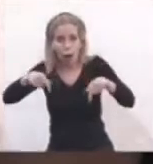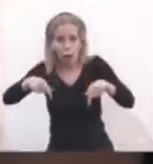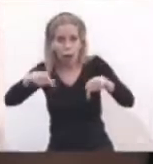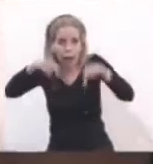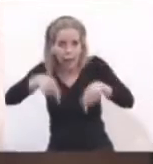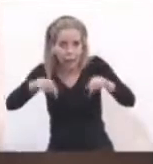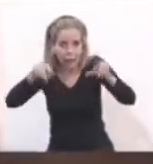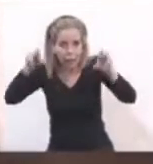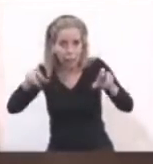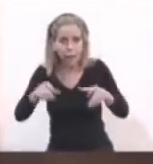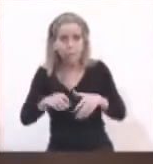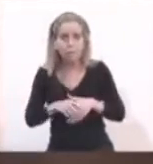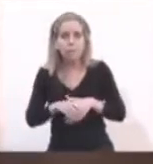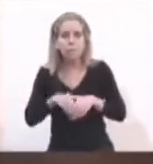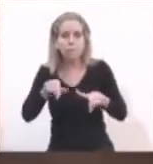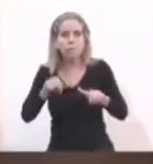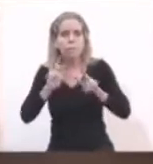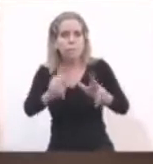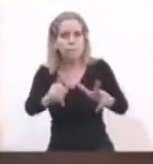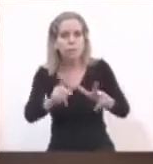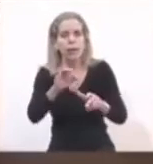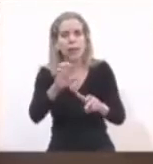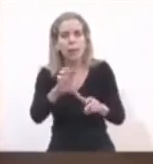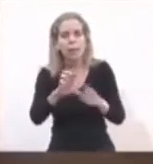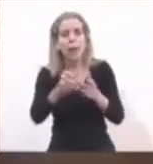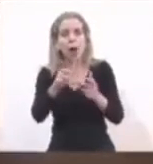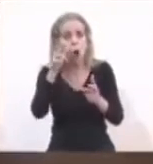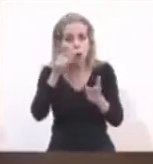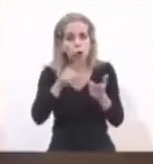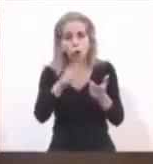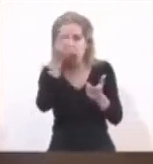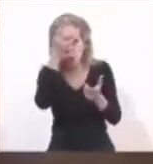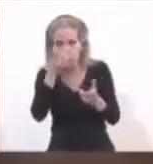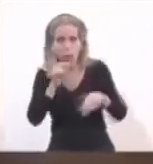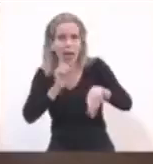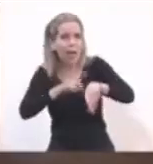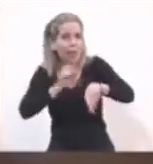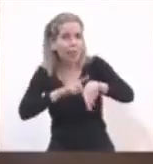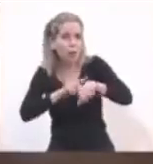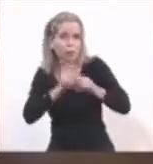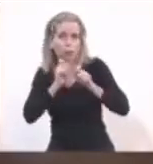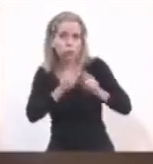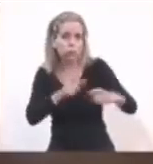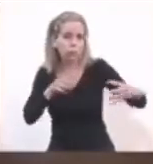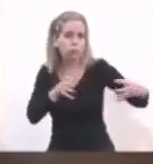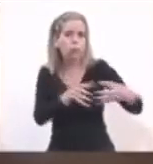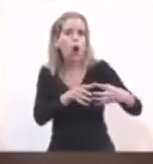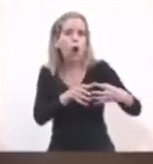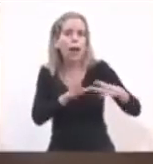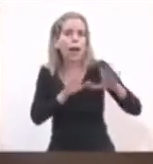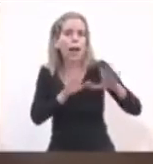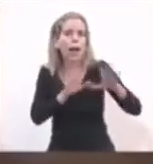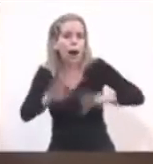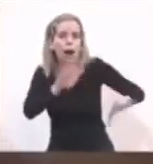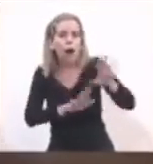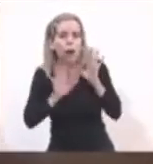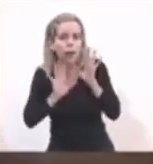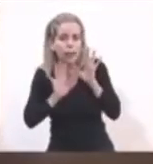en esto, dijimos en la DP8 y en la DP11 que el tiempo se asignará internamente. Y lo que no vamos a excedernos